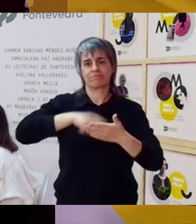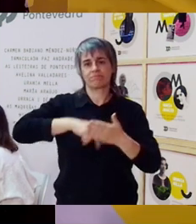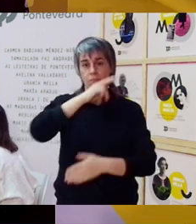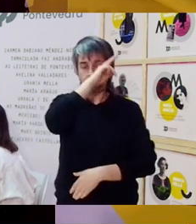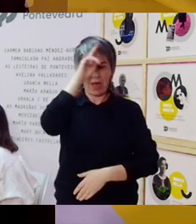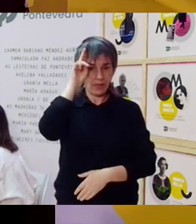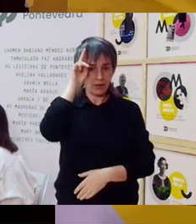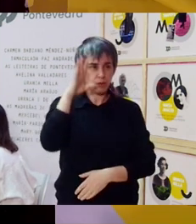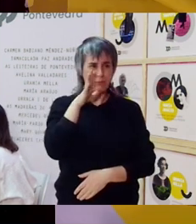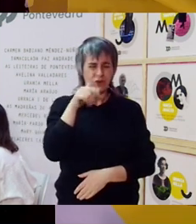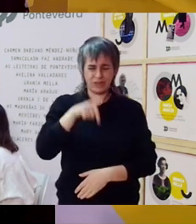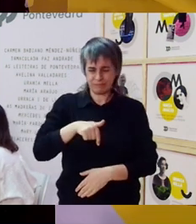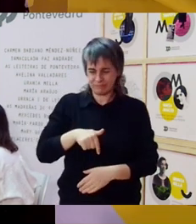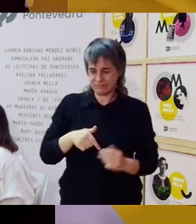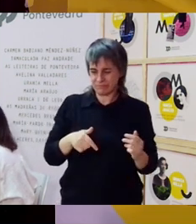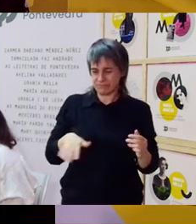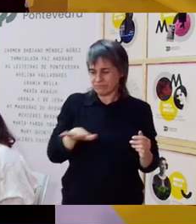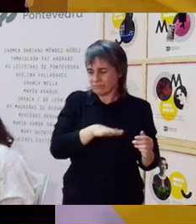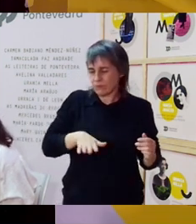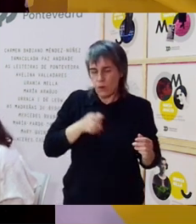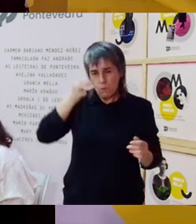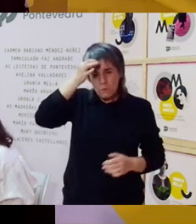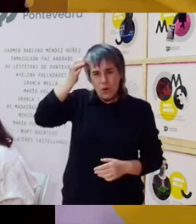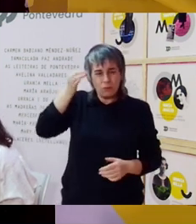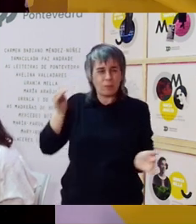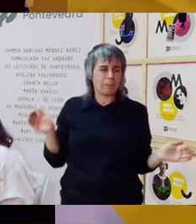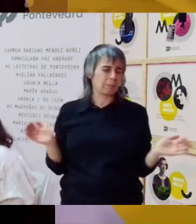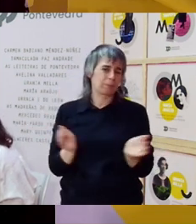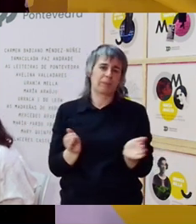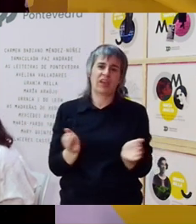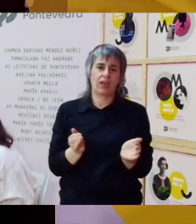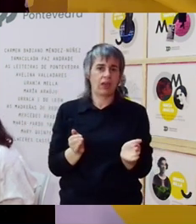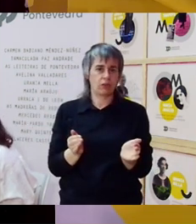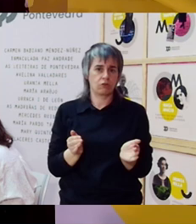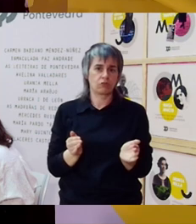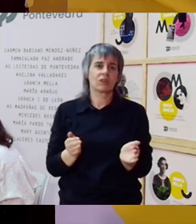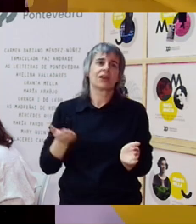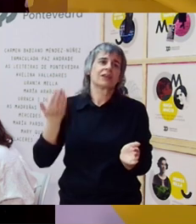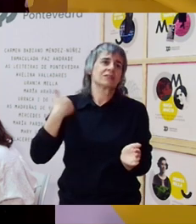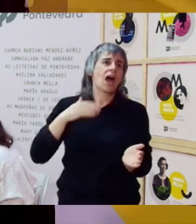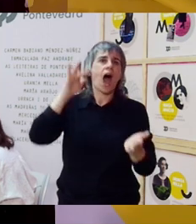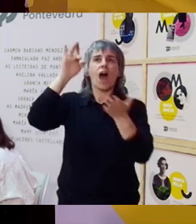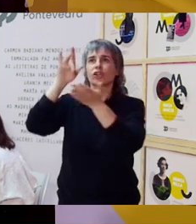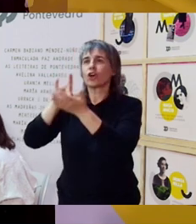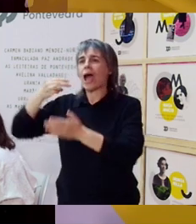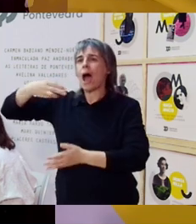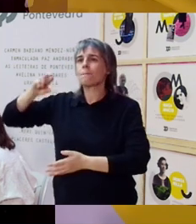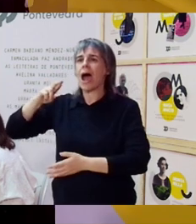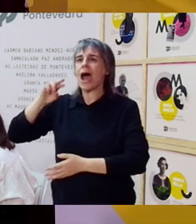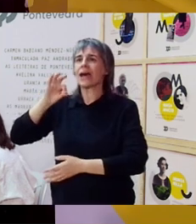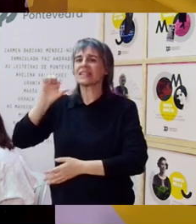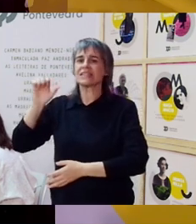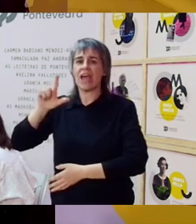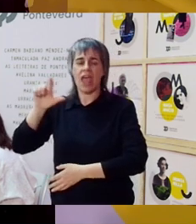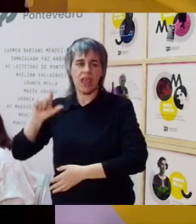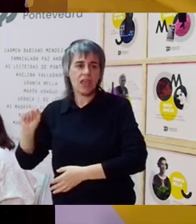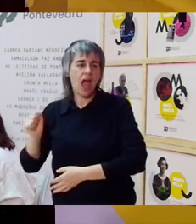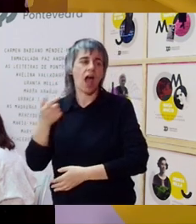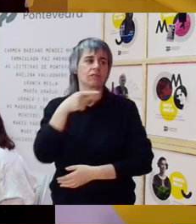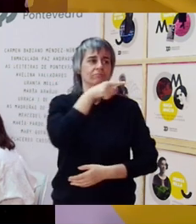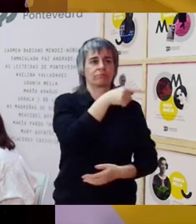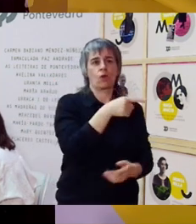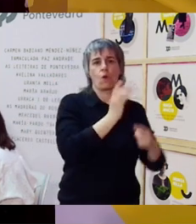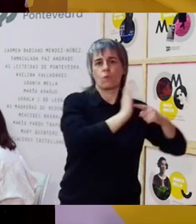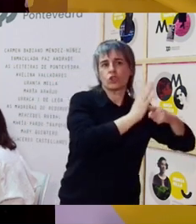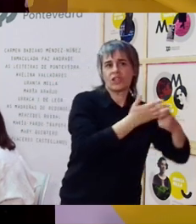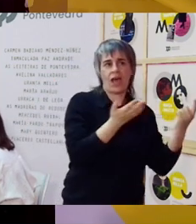isto facíaselle pequeno. Xa, claro, viña de Marsella, viña de París, viña de Buenos Aires. Como se iba a